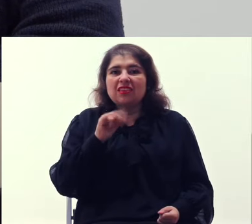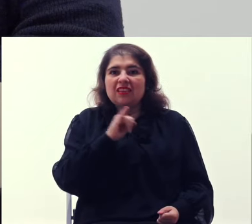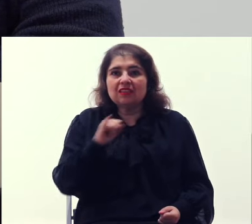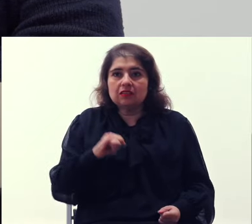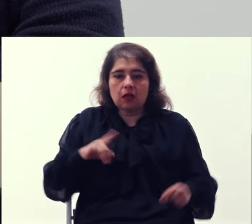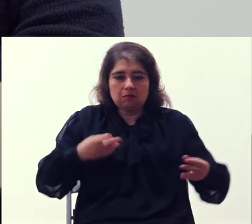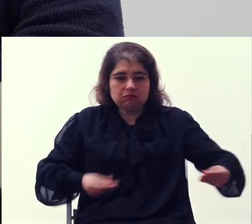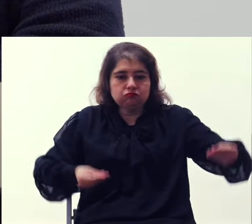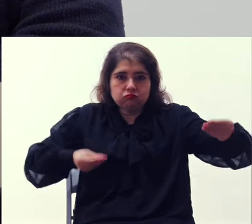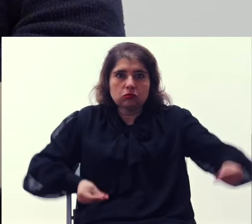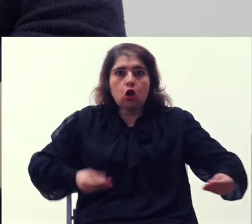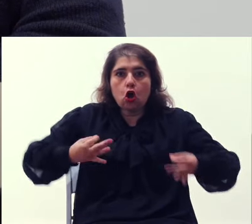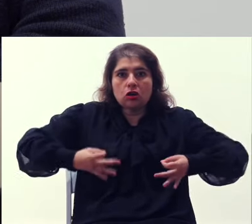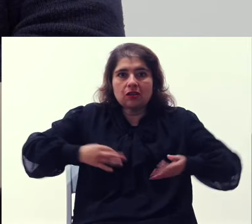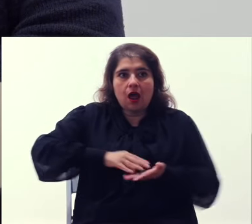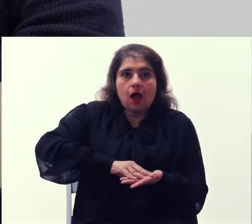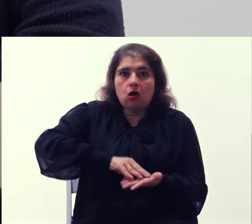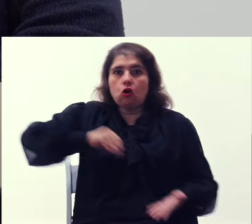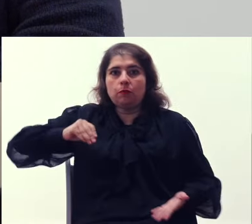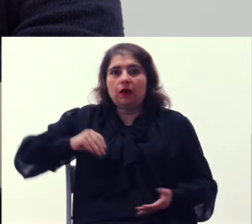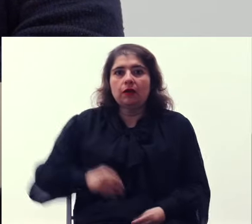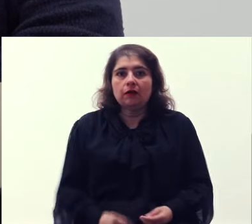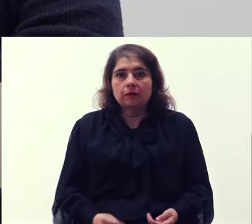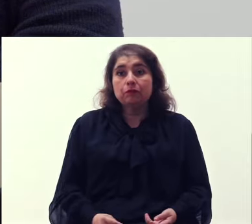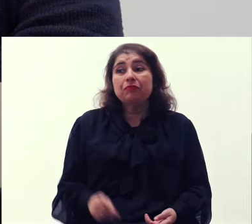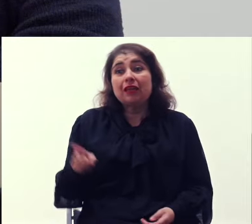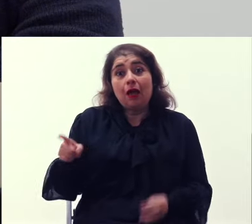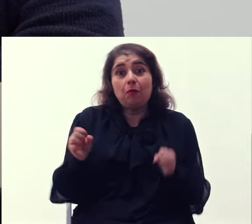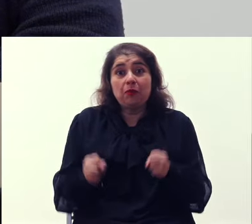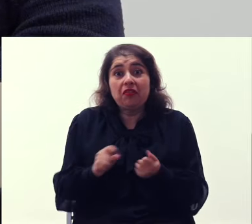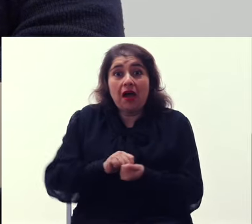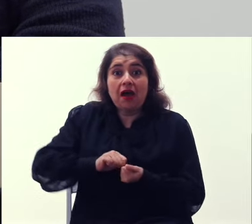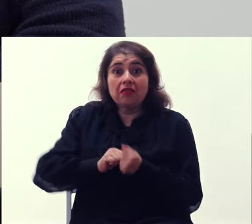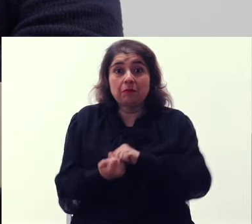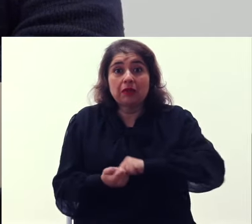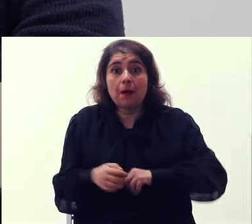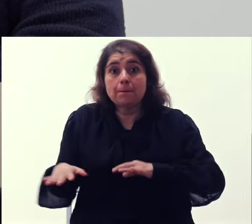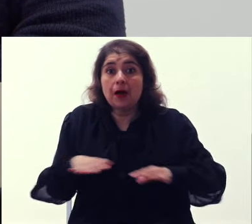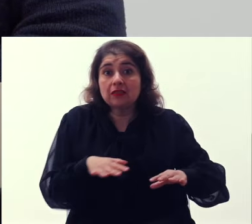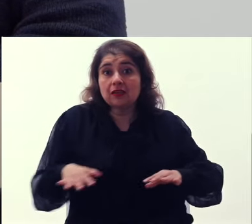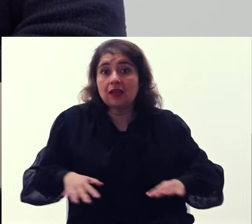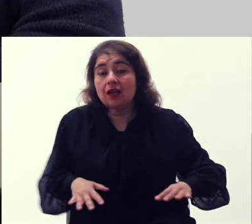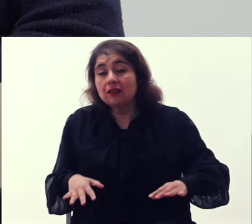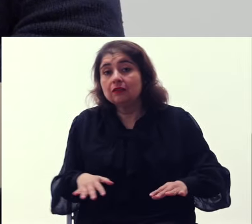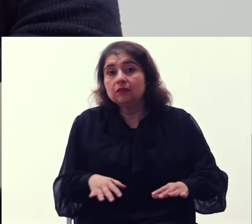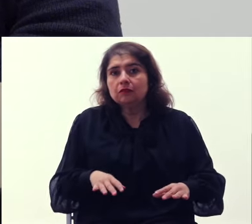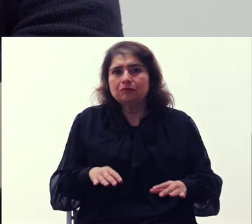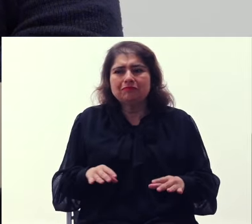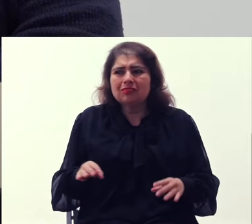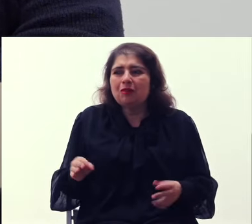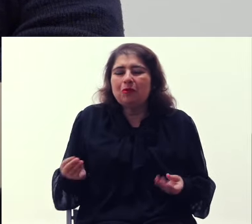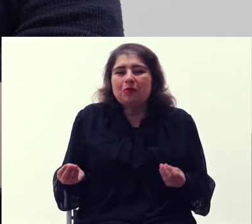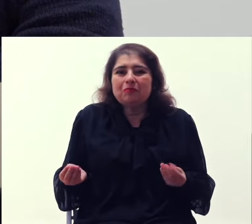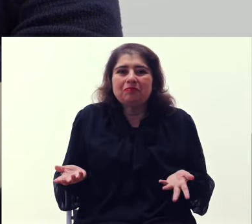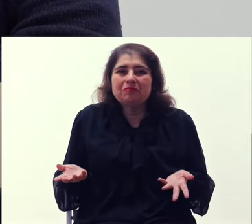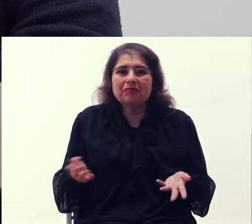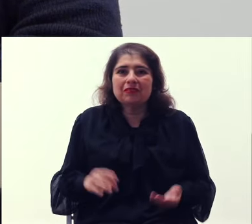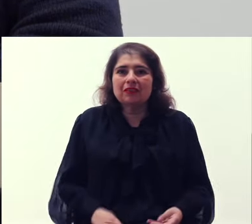una matriz. Esa, digamos, capacidad de adaptarse a materiales